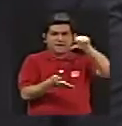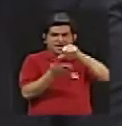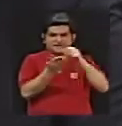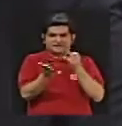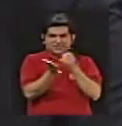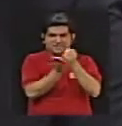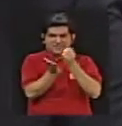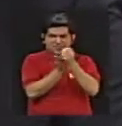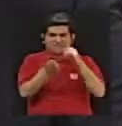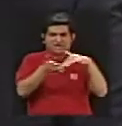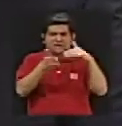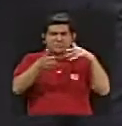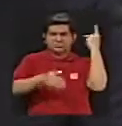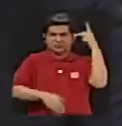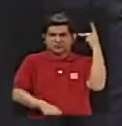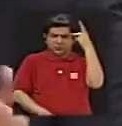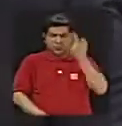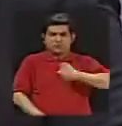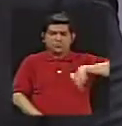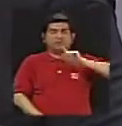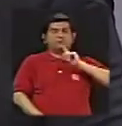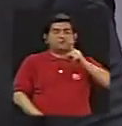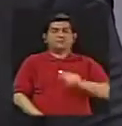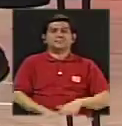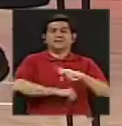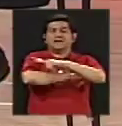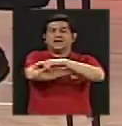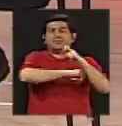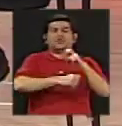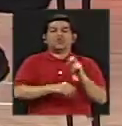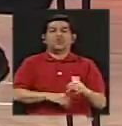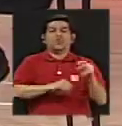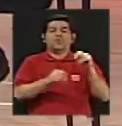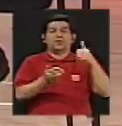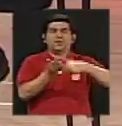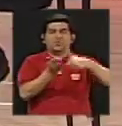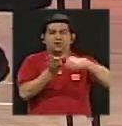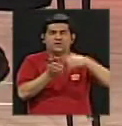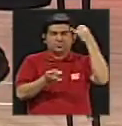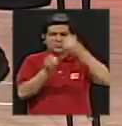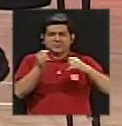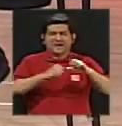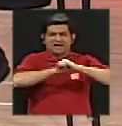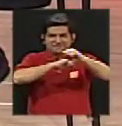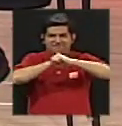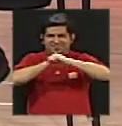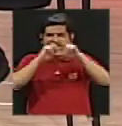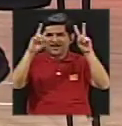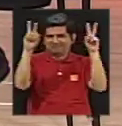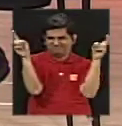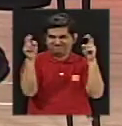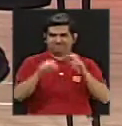cómo, vamos a ver, lo que nosotros llamamos el robo de votos, sobre todo al final de la campaña.